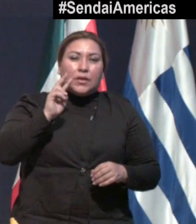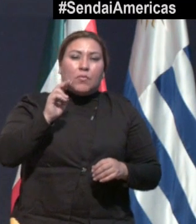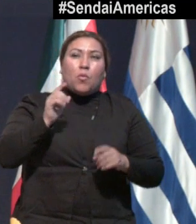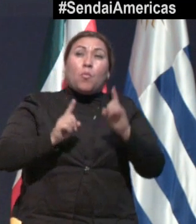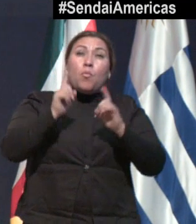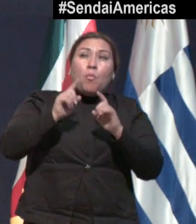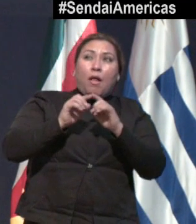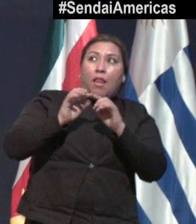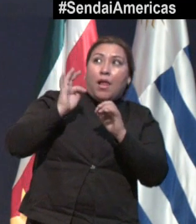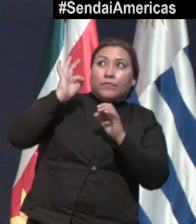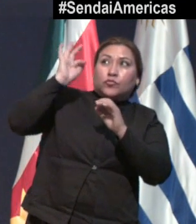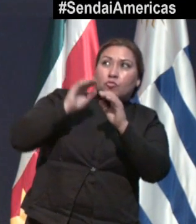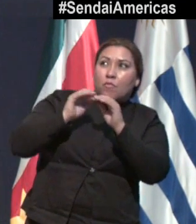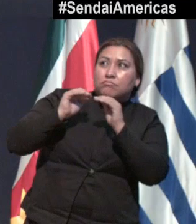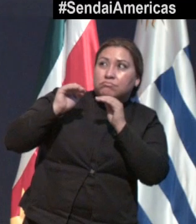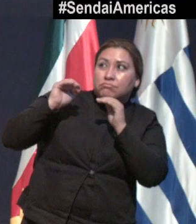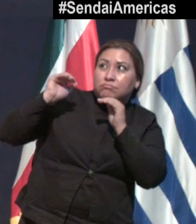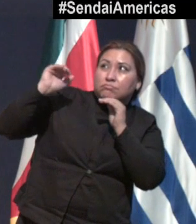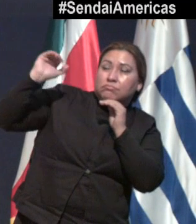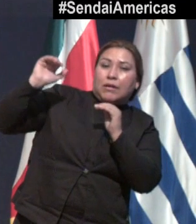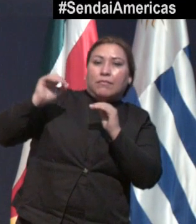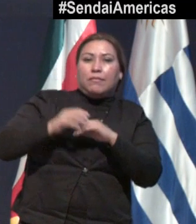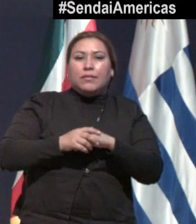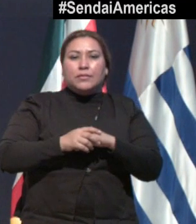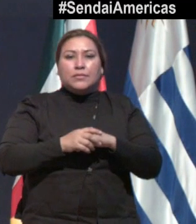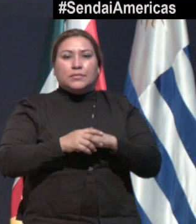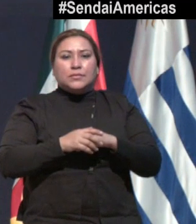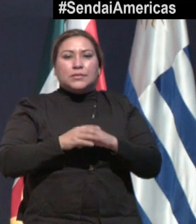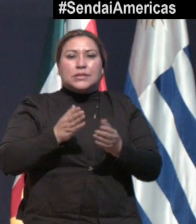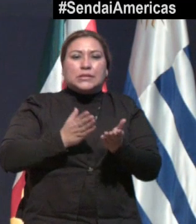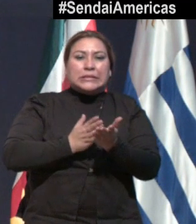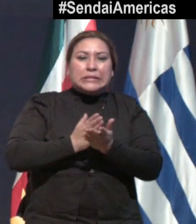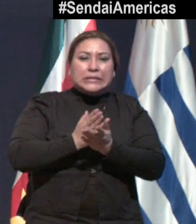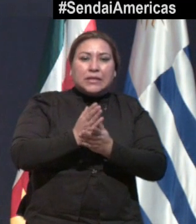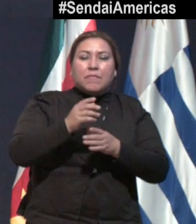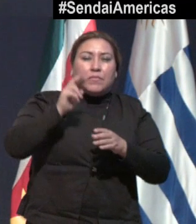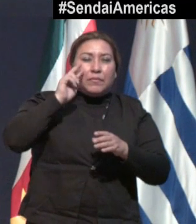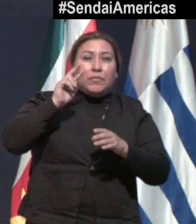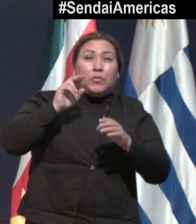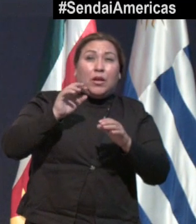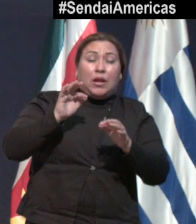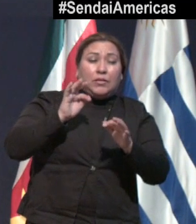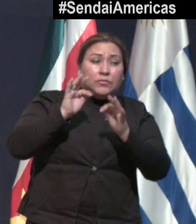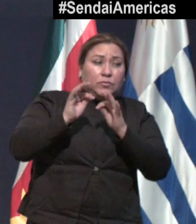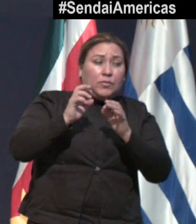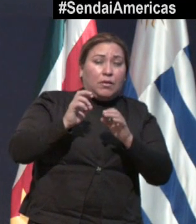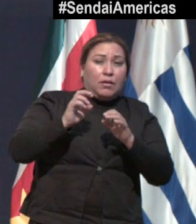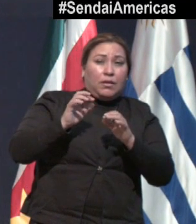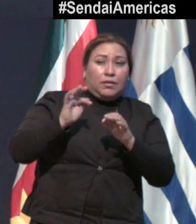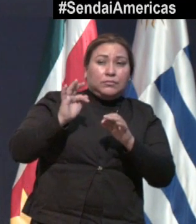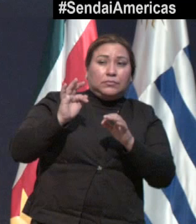tendencia subyacente, definitivamente seguimos con una tendencia subyacente hacia un